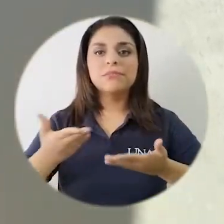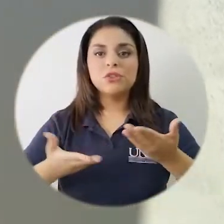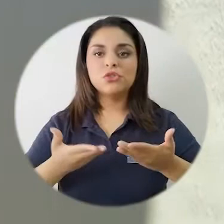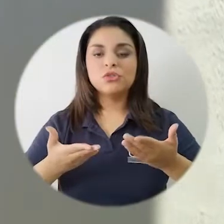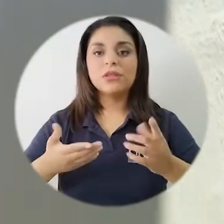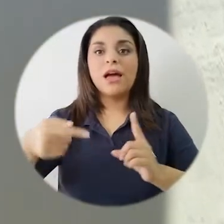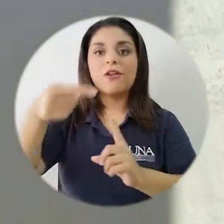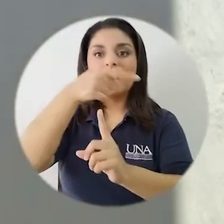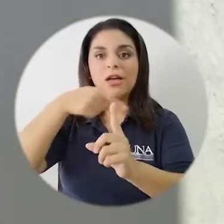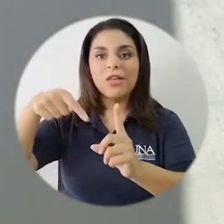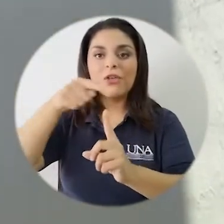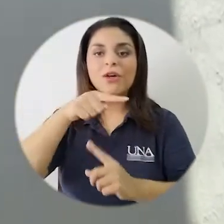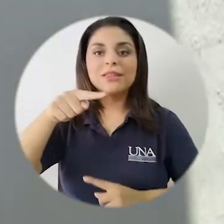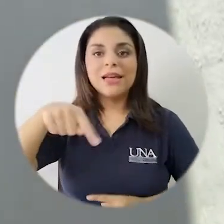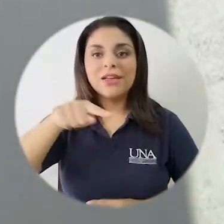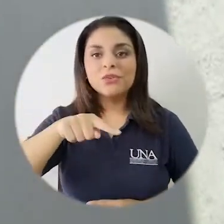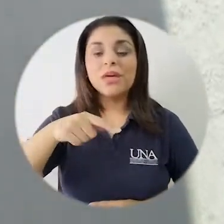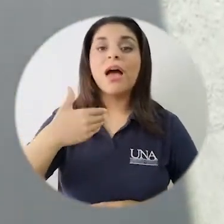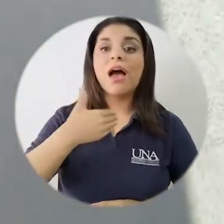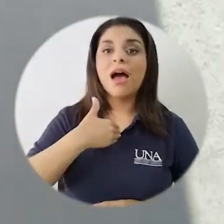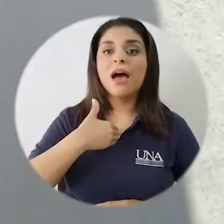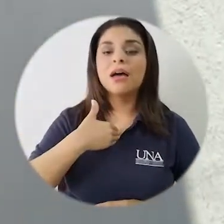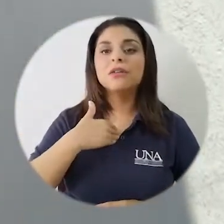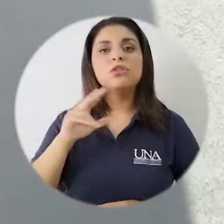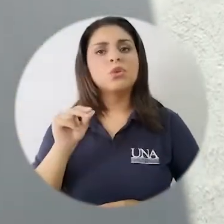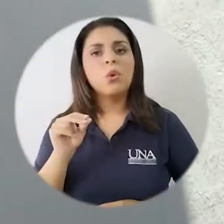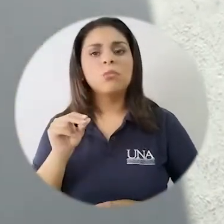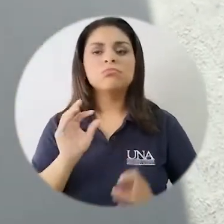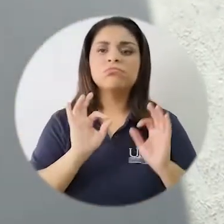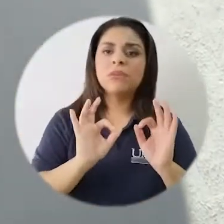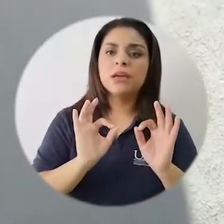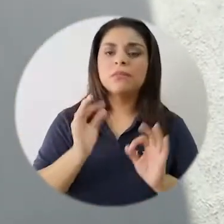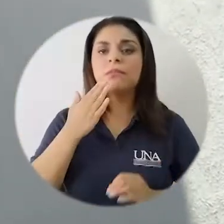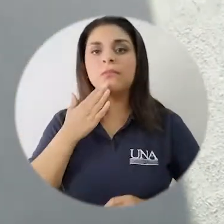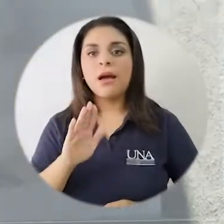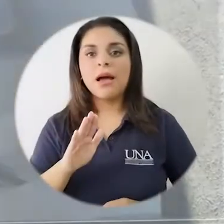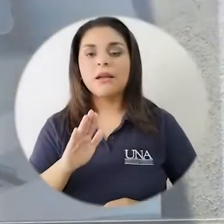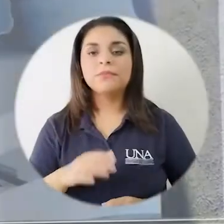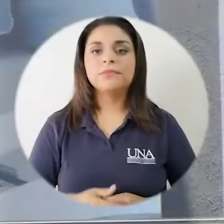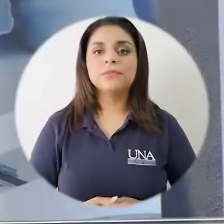que se están generando alrededor de ellos? Si los hay, ¿cuáles hay? Si están bien, si están mal.